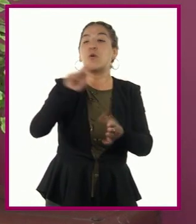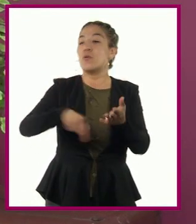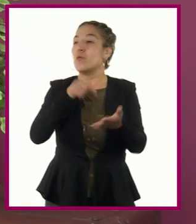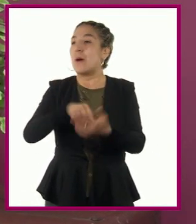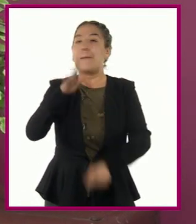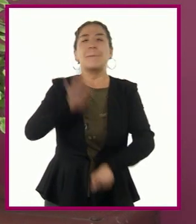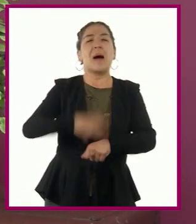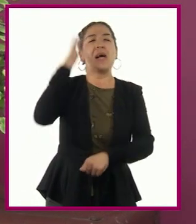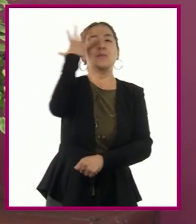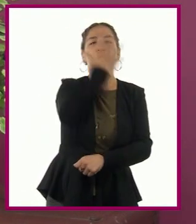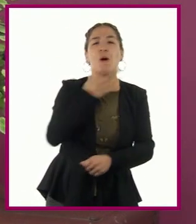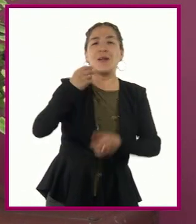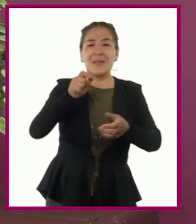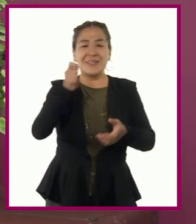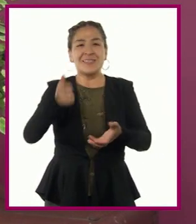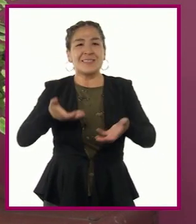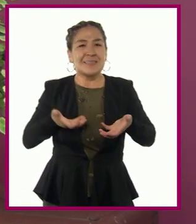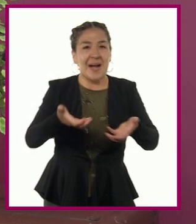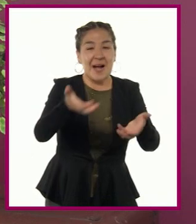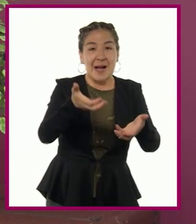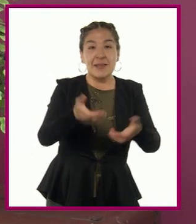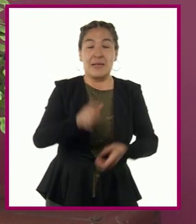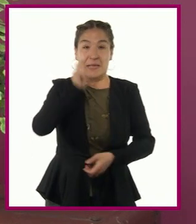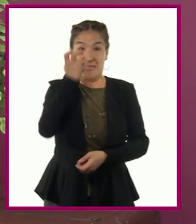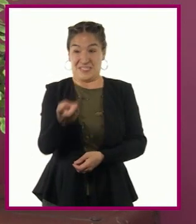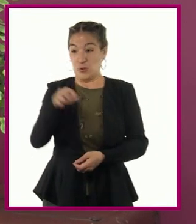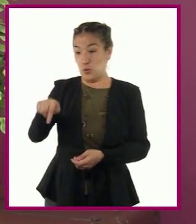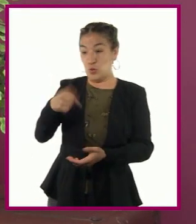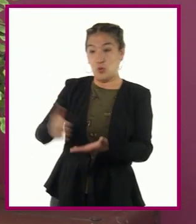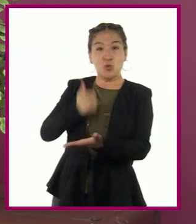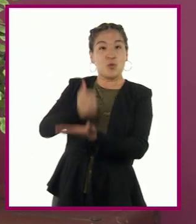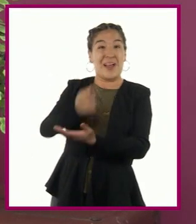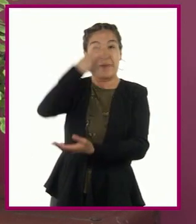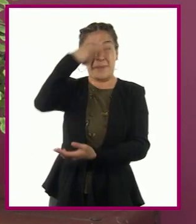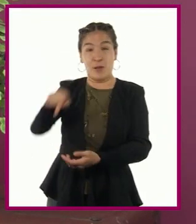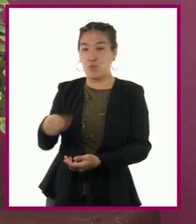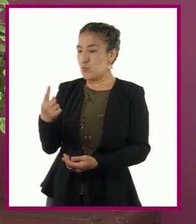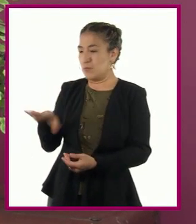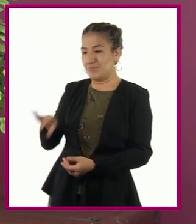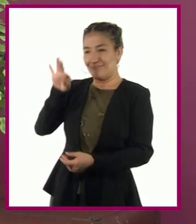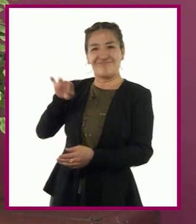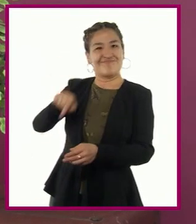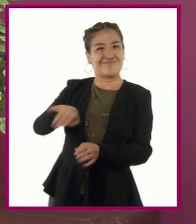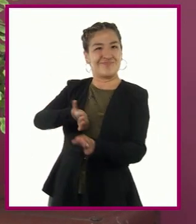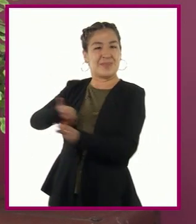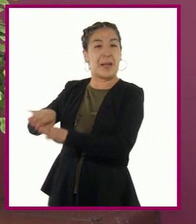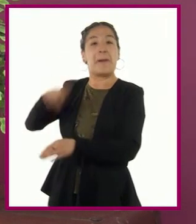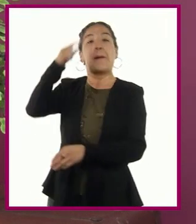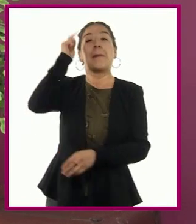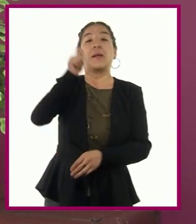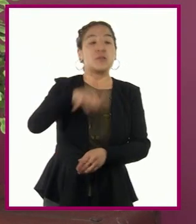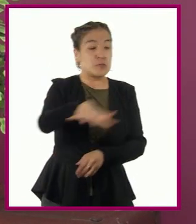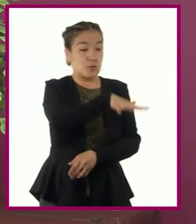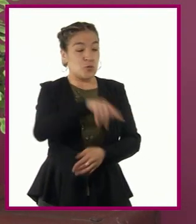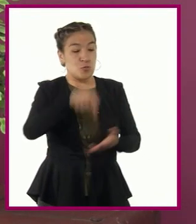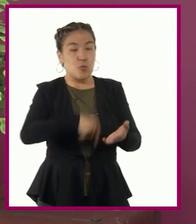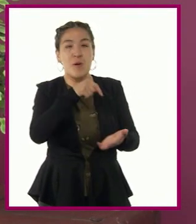distintas poblaciones, ya que, con excepción de la Ciudad de México, la mayoría buscaba convertirse en